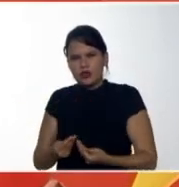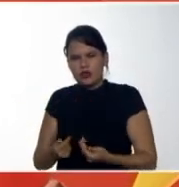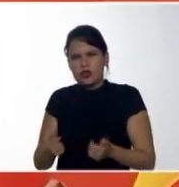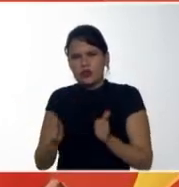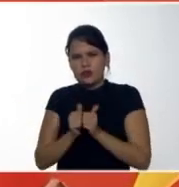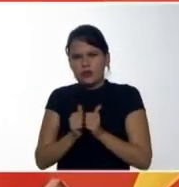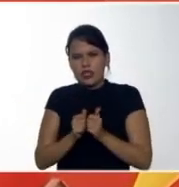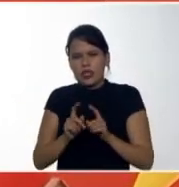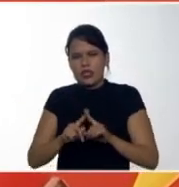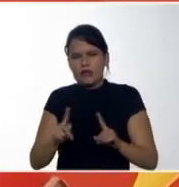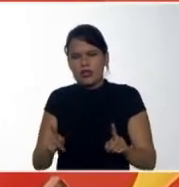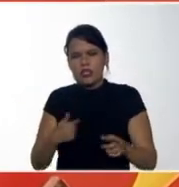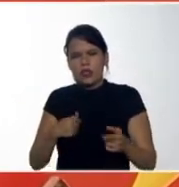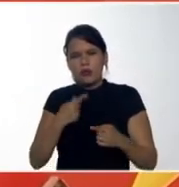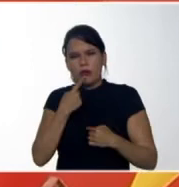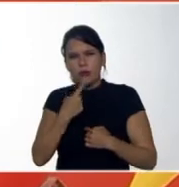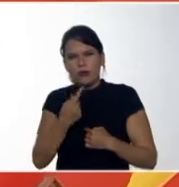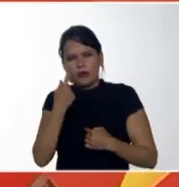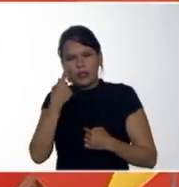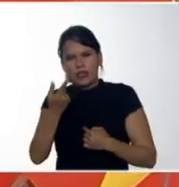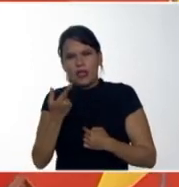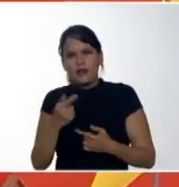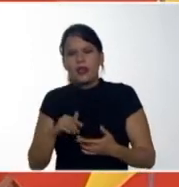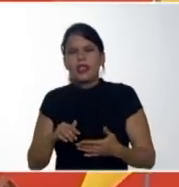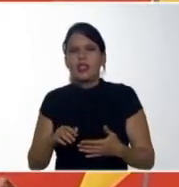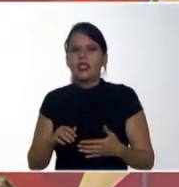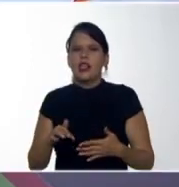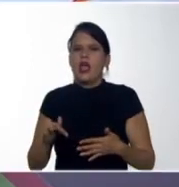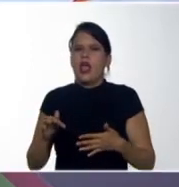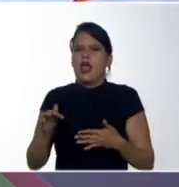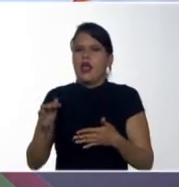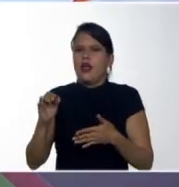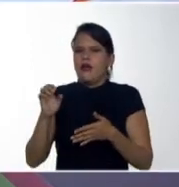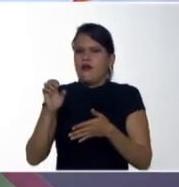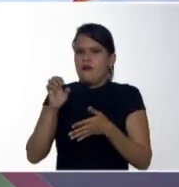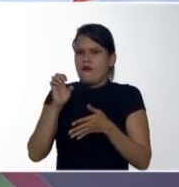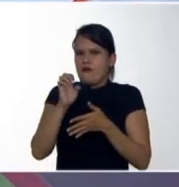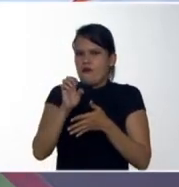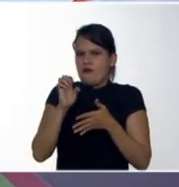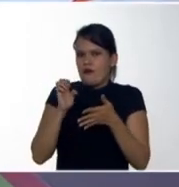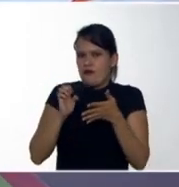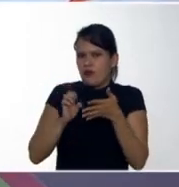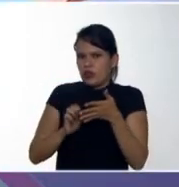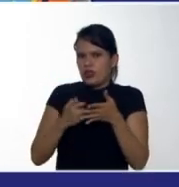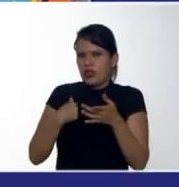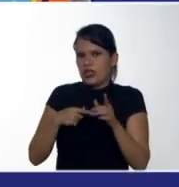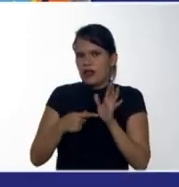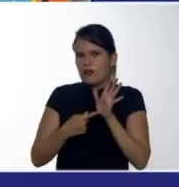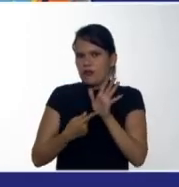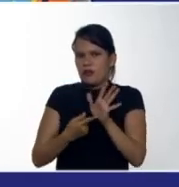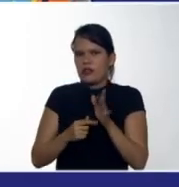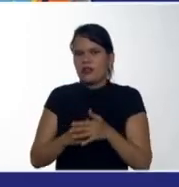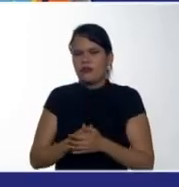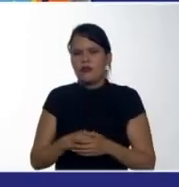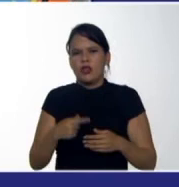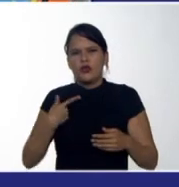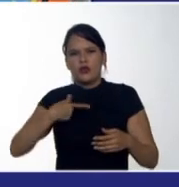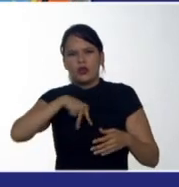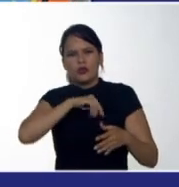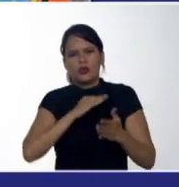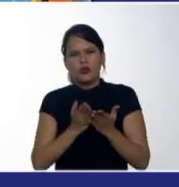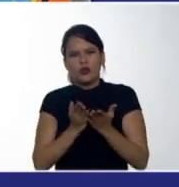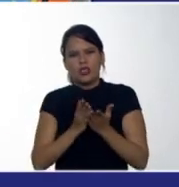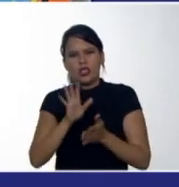Y lo podemos determinar a través de la fórmula que le acabamos de mostrar. Ahora, para nuestros estudiantes de quinto